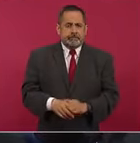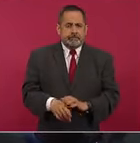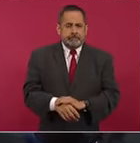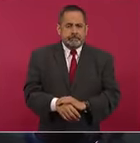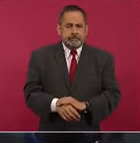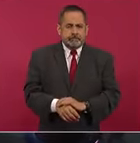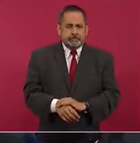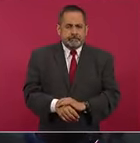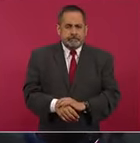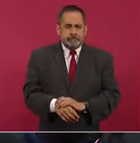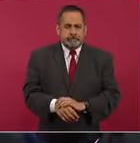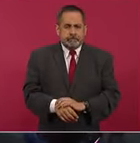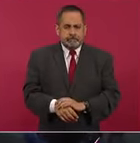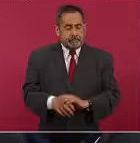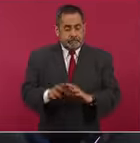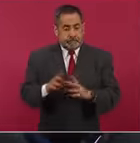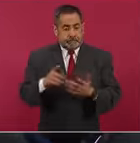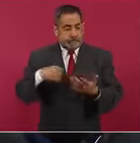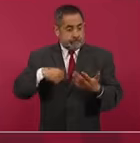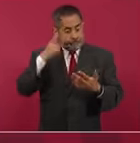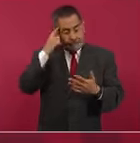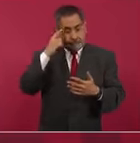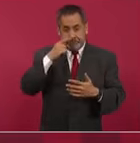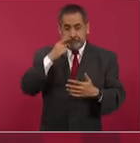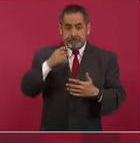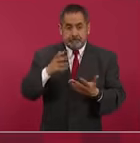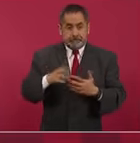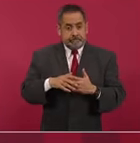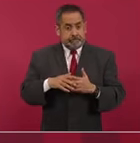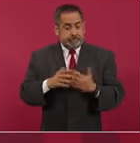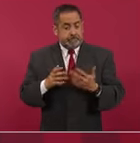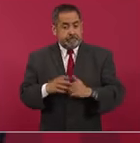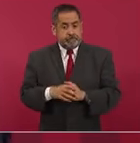hasta nos vamos a creer mucho, ya estamos